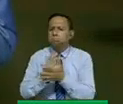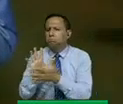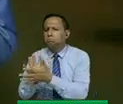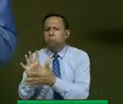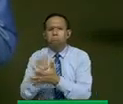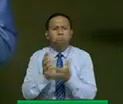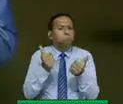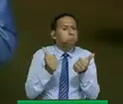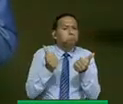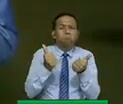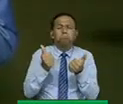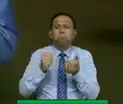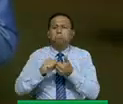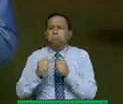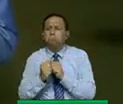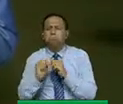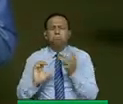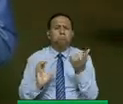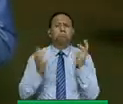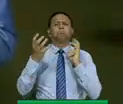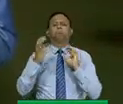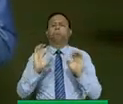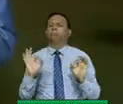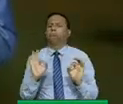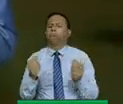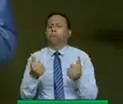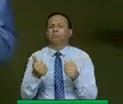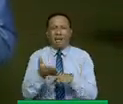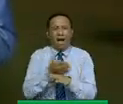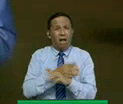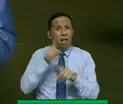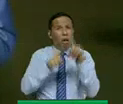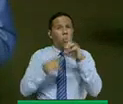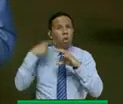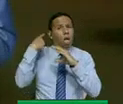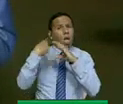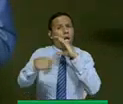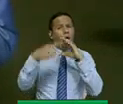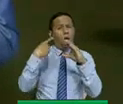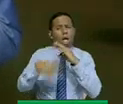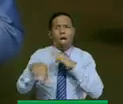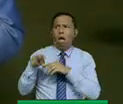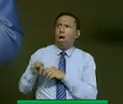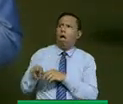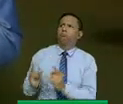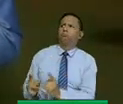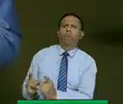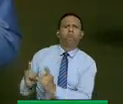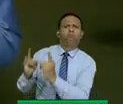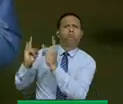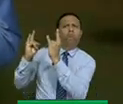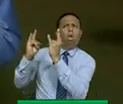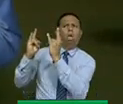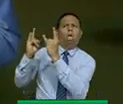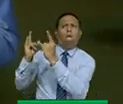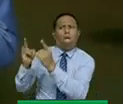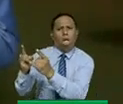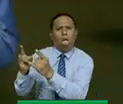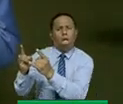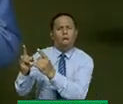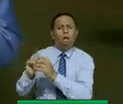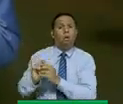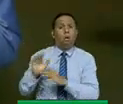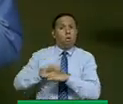que muchos viralizaron en cuanto a que un edificio supuestamente había o se había inclinado por el fuerte sismo